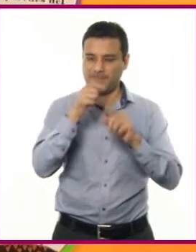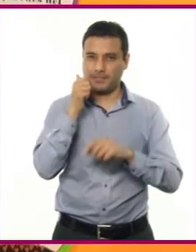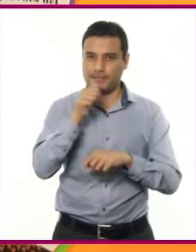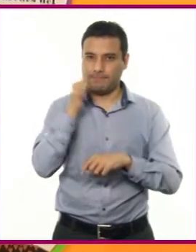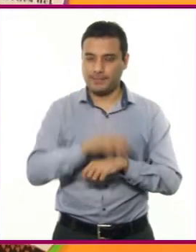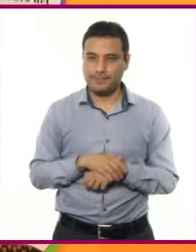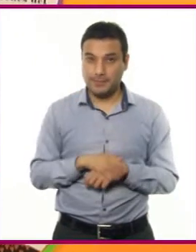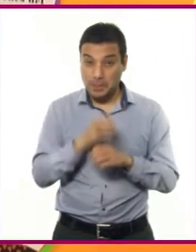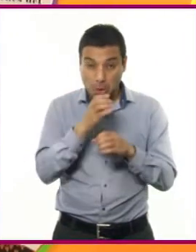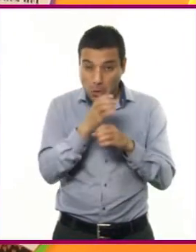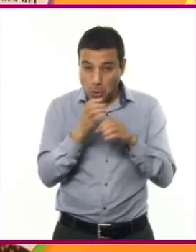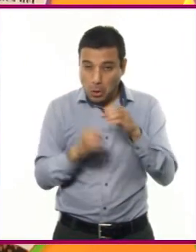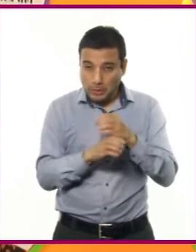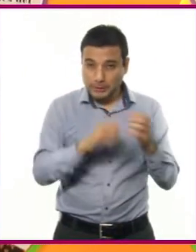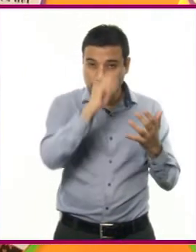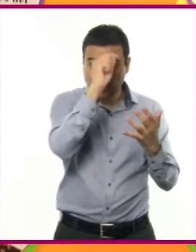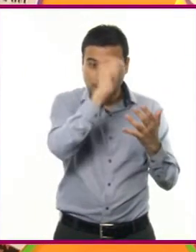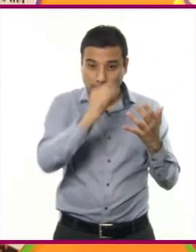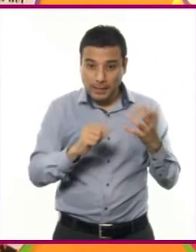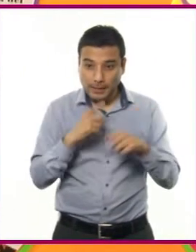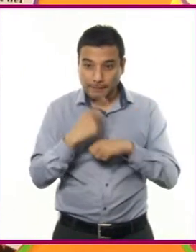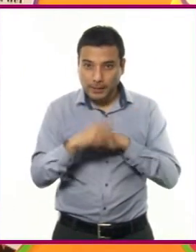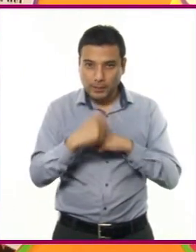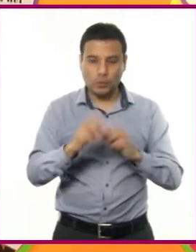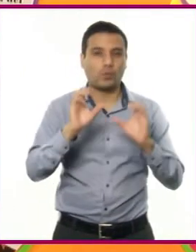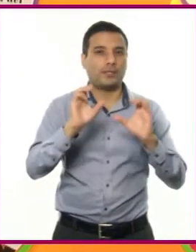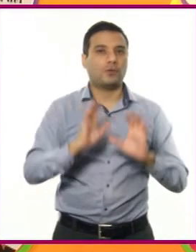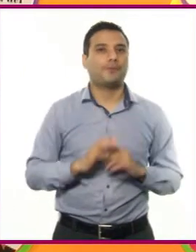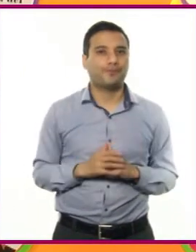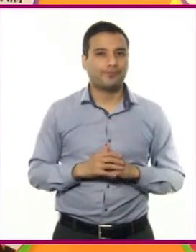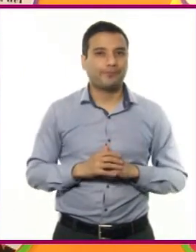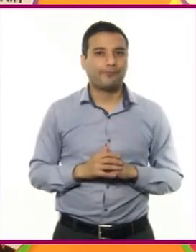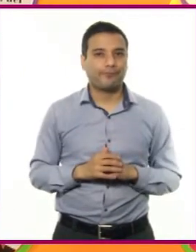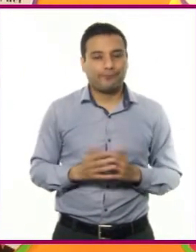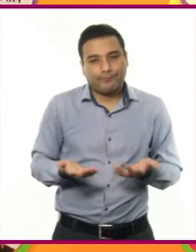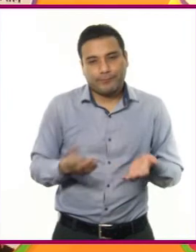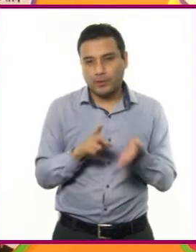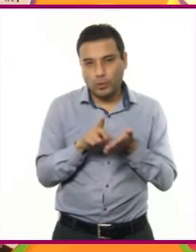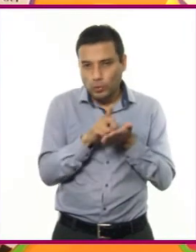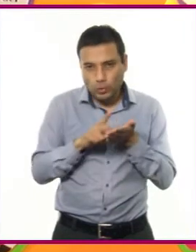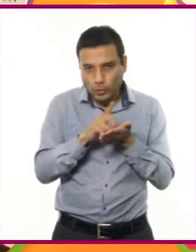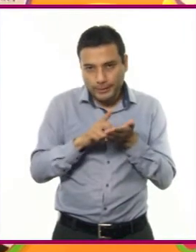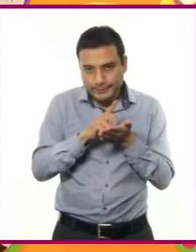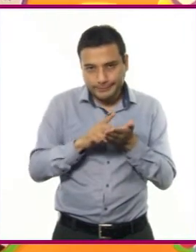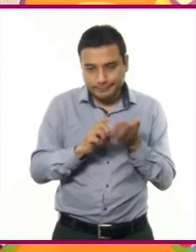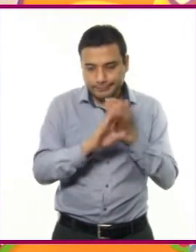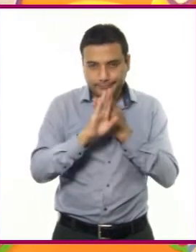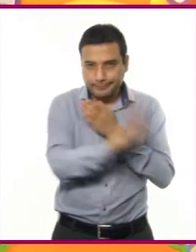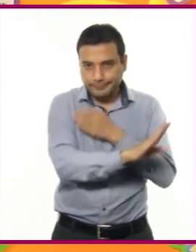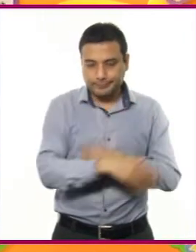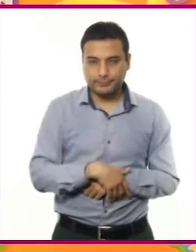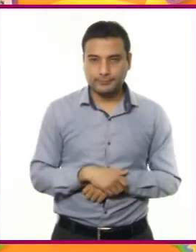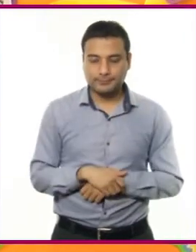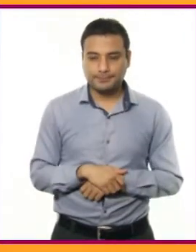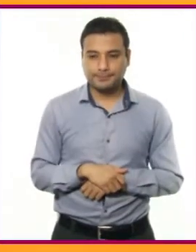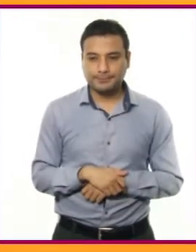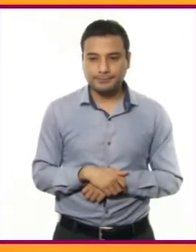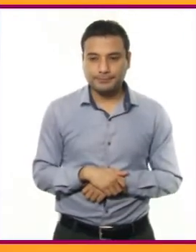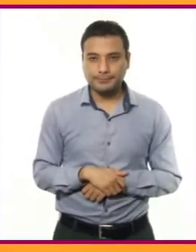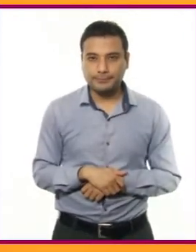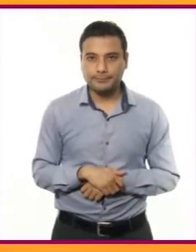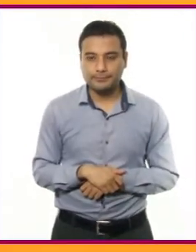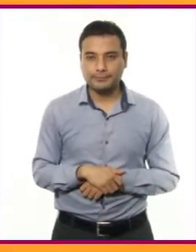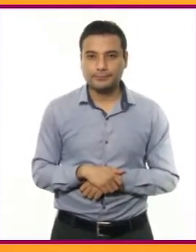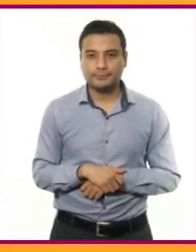las cosas que les causan daño a su cuerpo, como son las sustancias adictivas. Absténganse